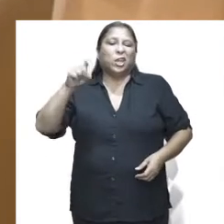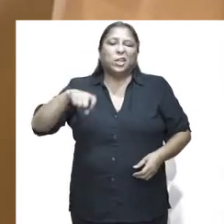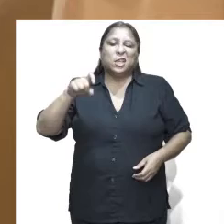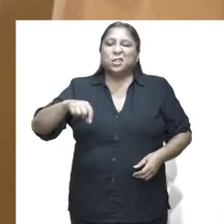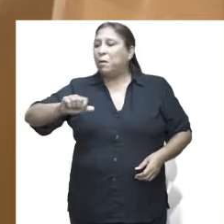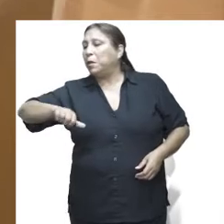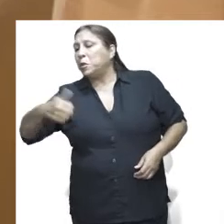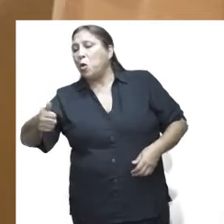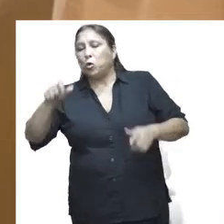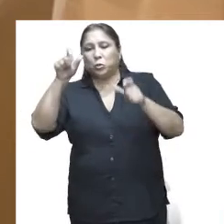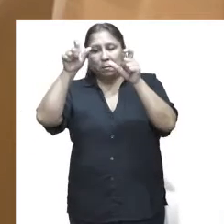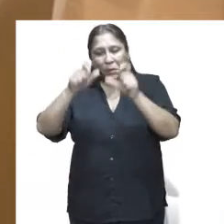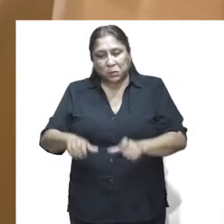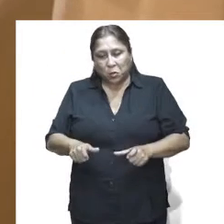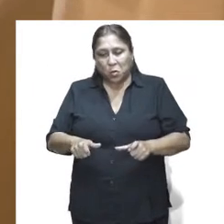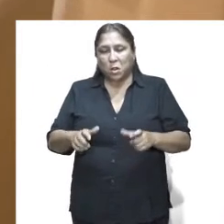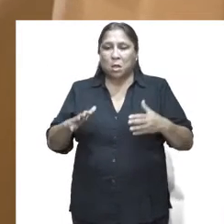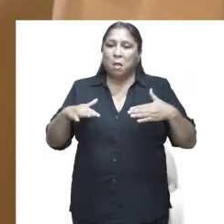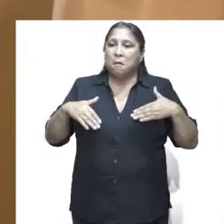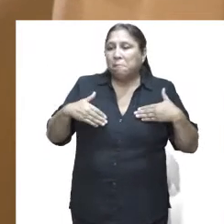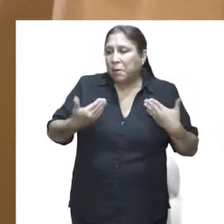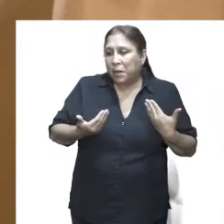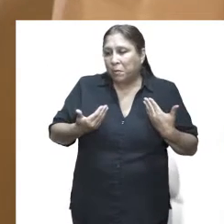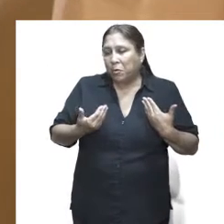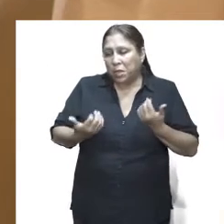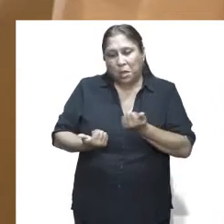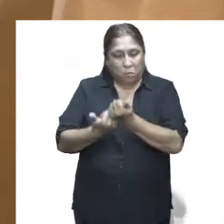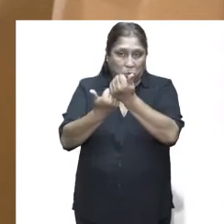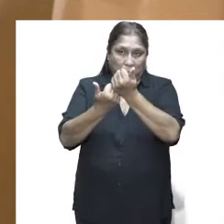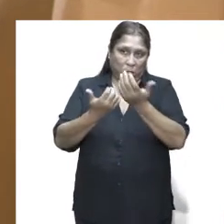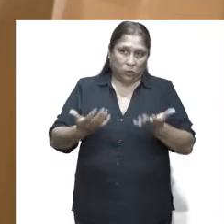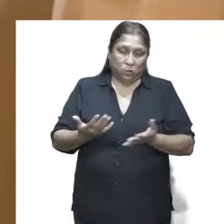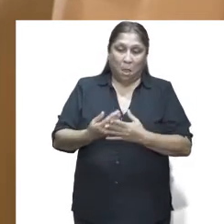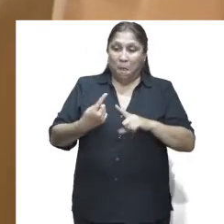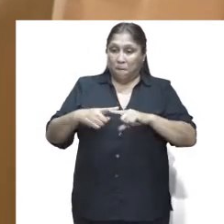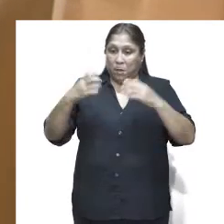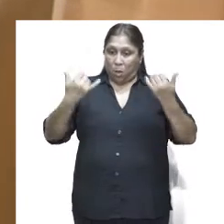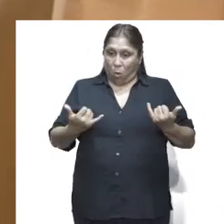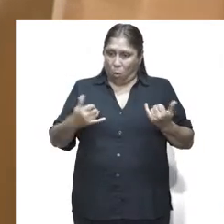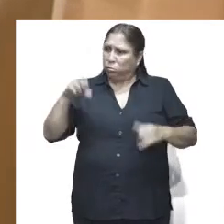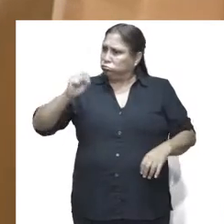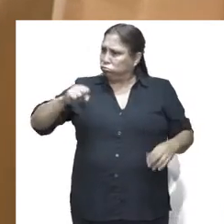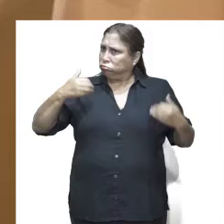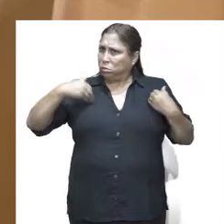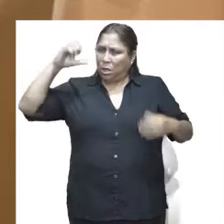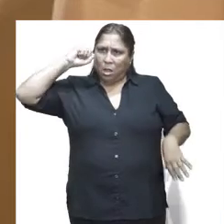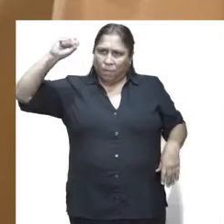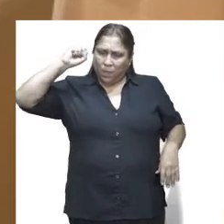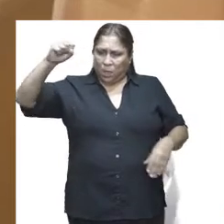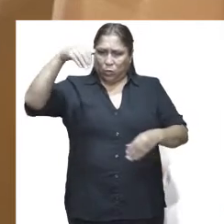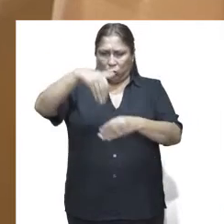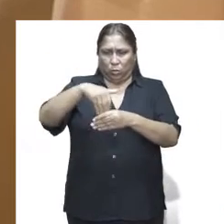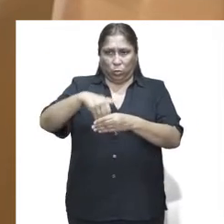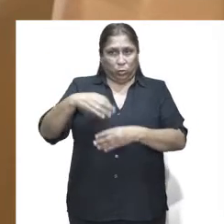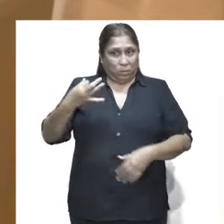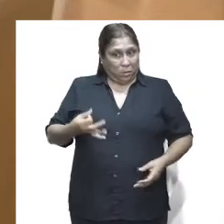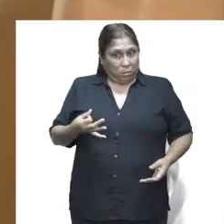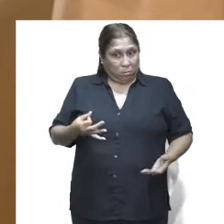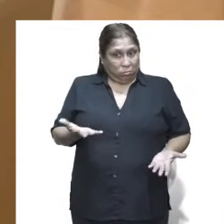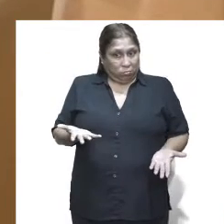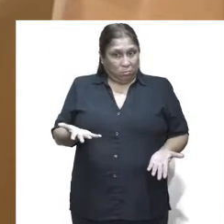otra persona para poder ¿no? apoyarlos. Pero ahora ellos tienen derecho al voto, ¿no? En este